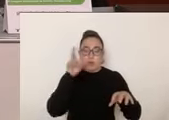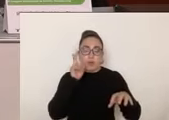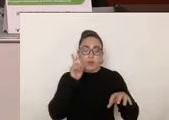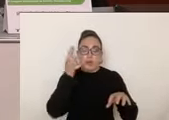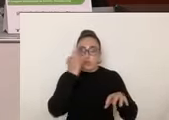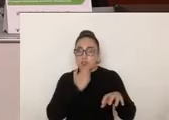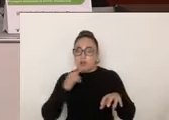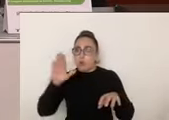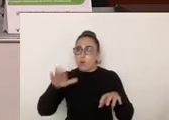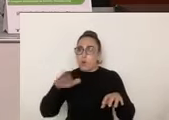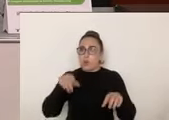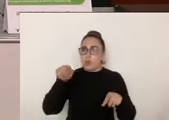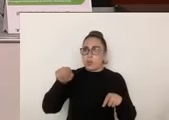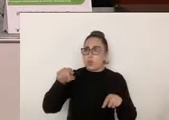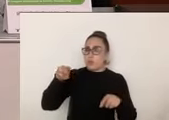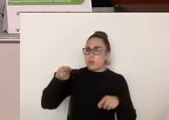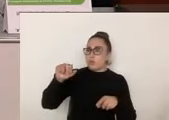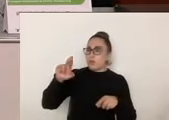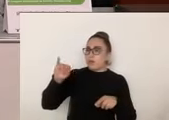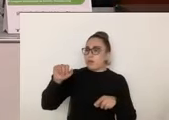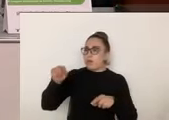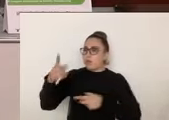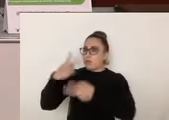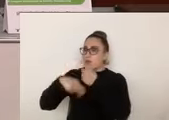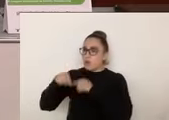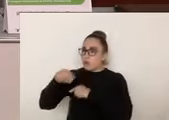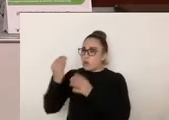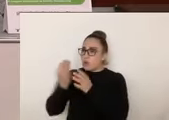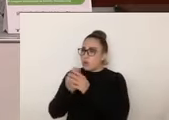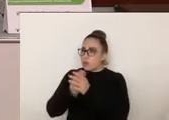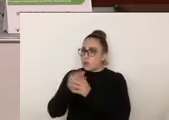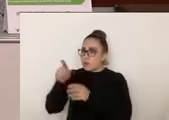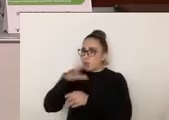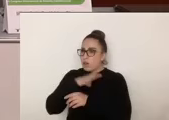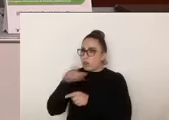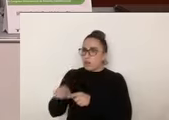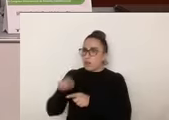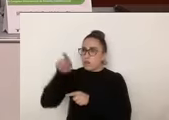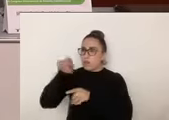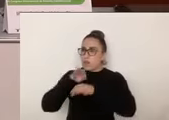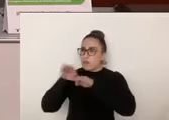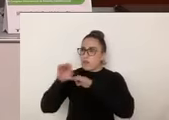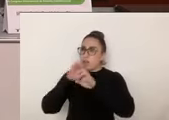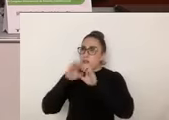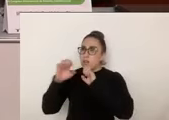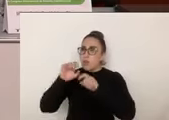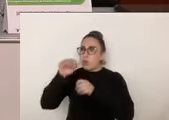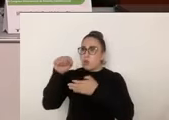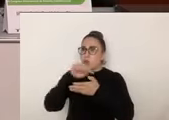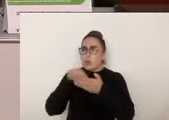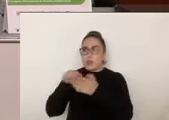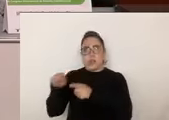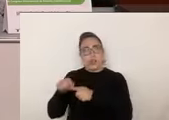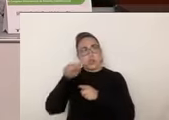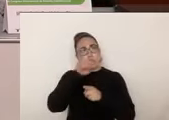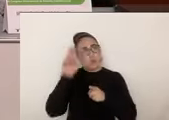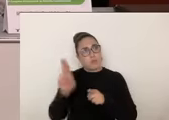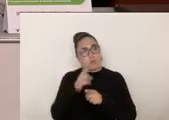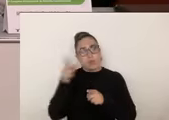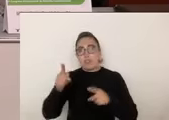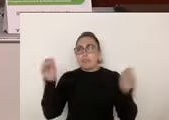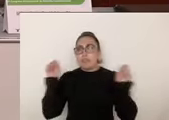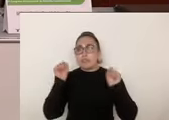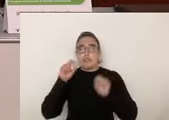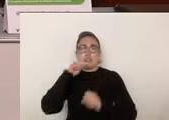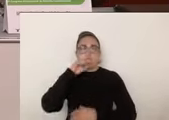oye, María José, ¿qué haces aquí en clase? ¿Qué haces aquí? Tú si tienes la entrevista de trabajo al otro lado del campus, y entonces tenían que salir corriendo. Y los